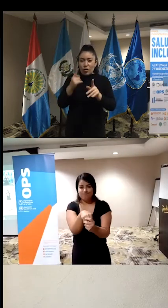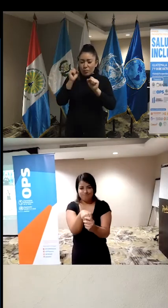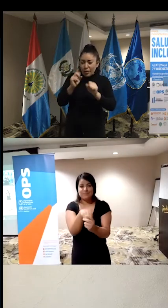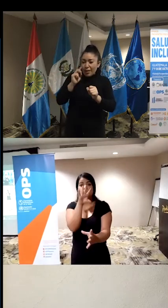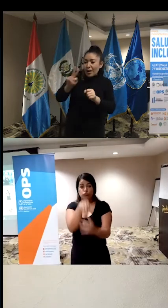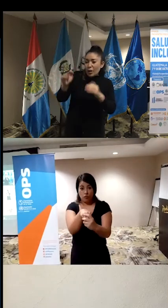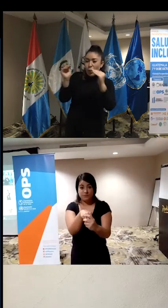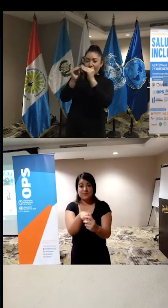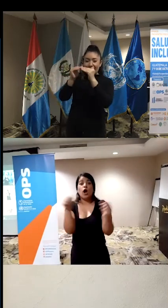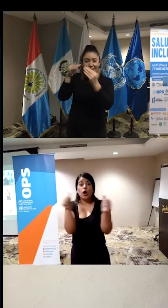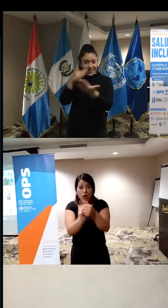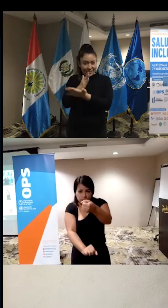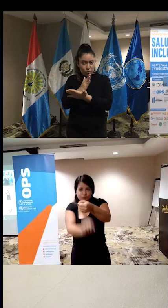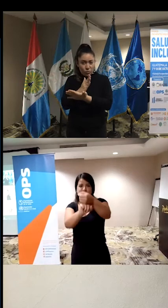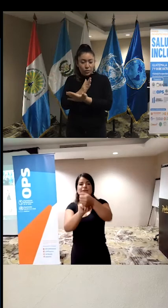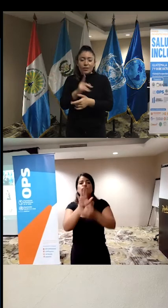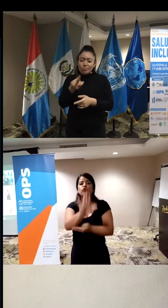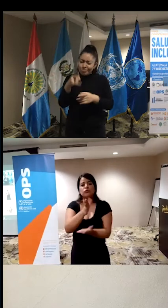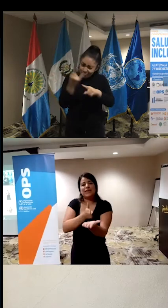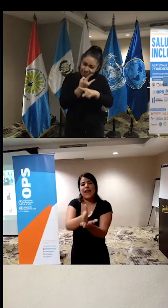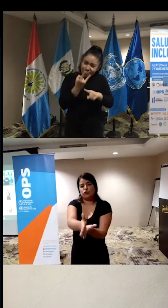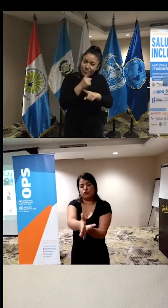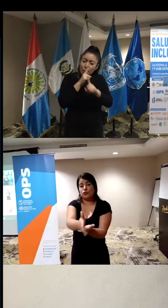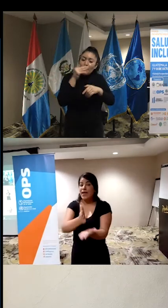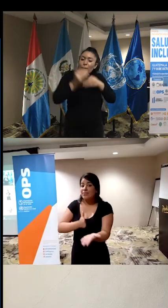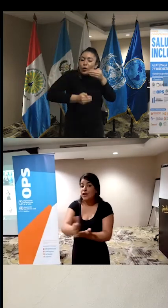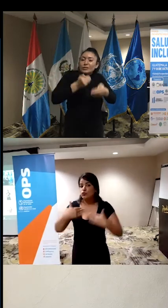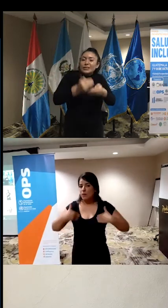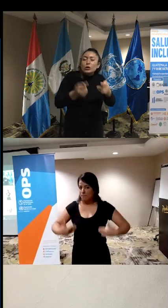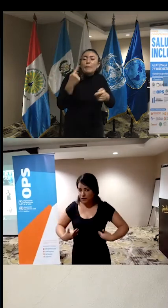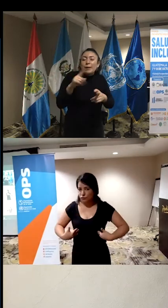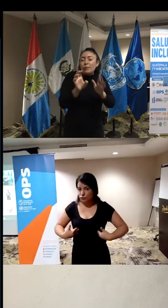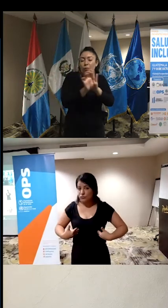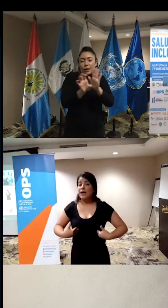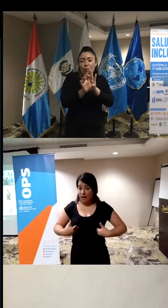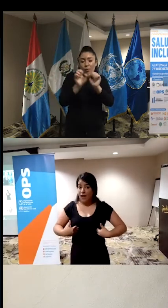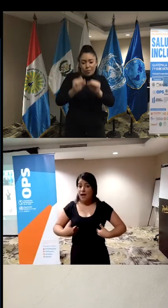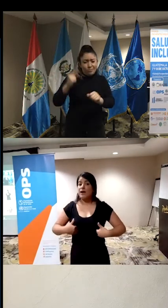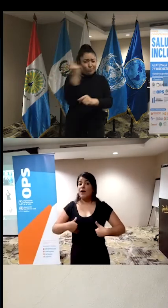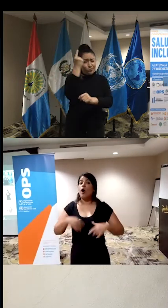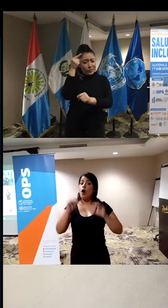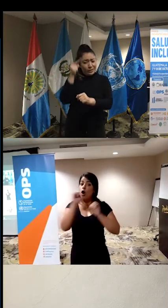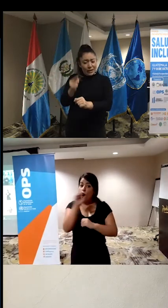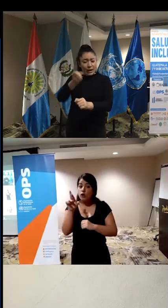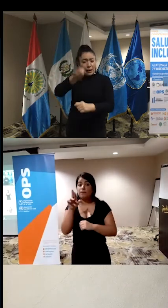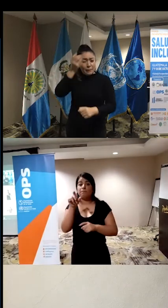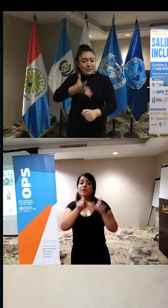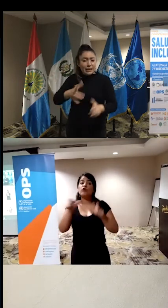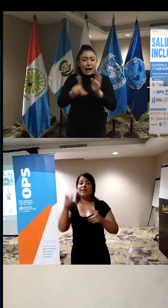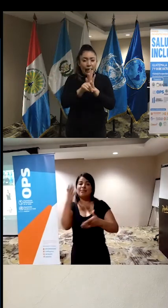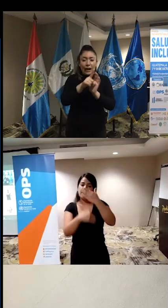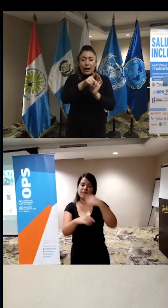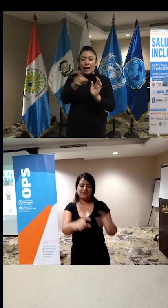derechos, utiliza este proceso para, por ejemplo, privar de la capacidad legal a las personas con